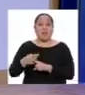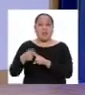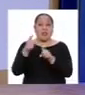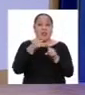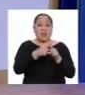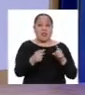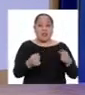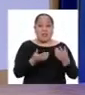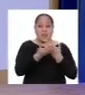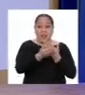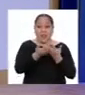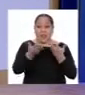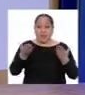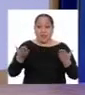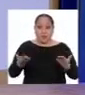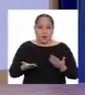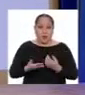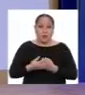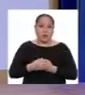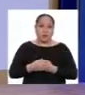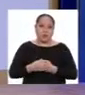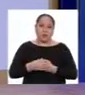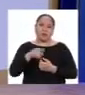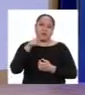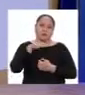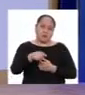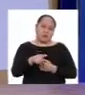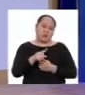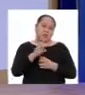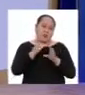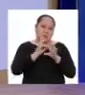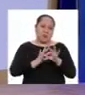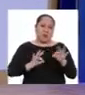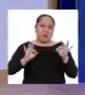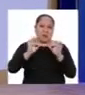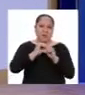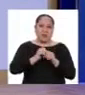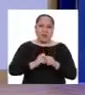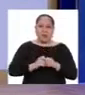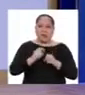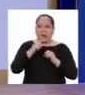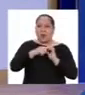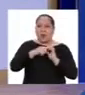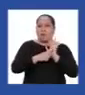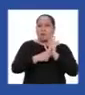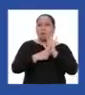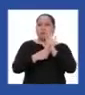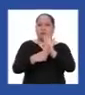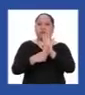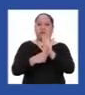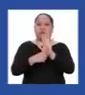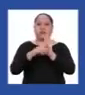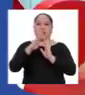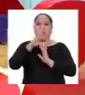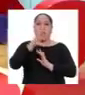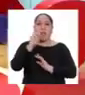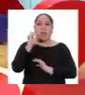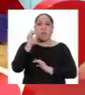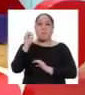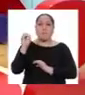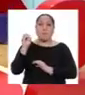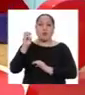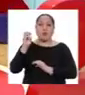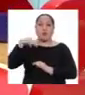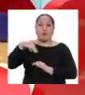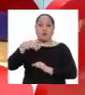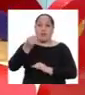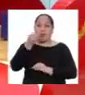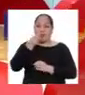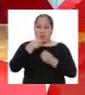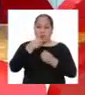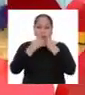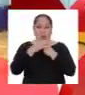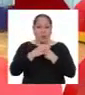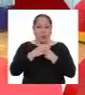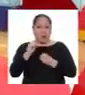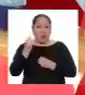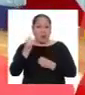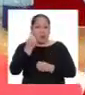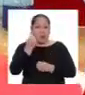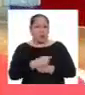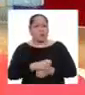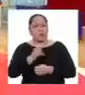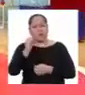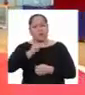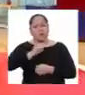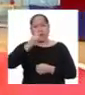producción debe ser una causa del boom gastronómico, pero no creo que sea la única. Yo creo que sí es necesario saber